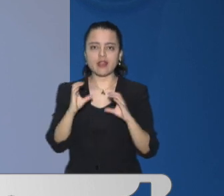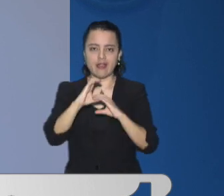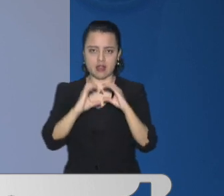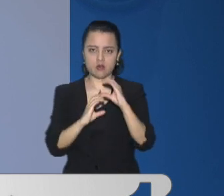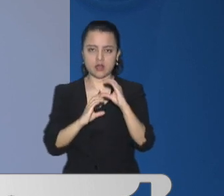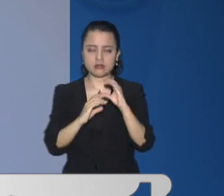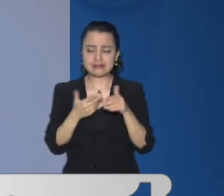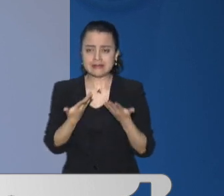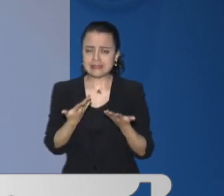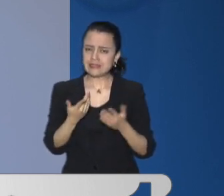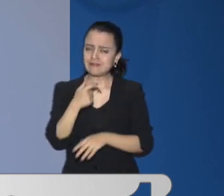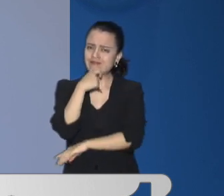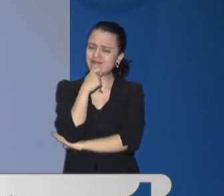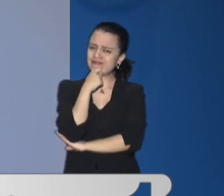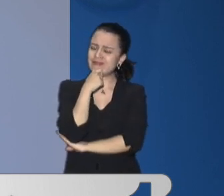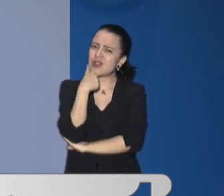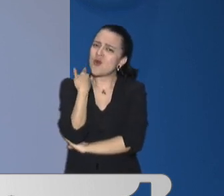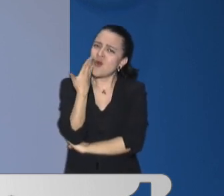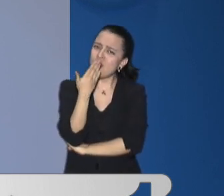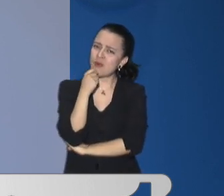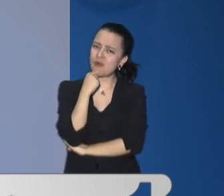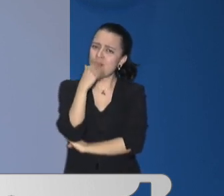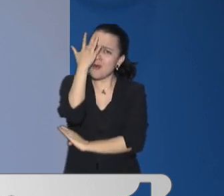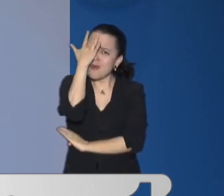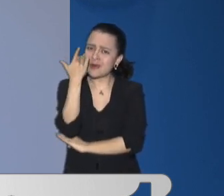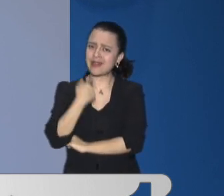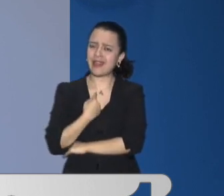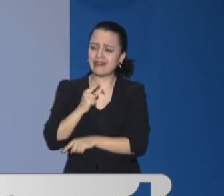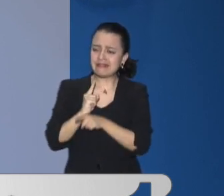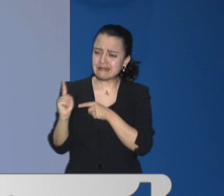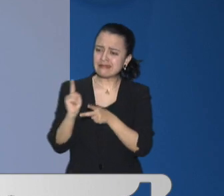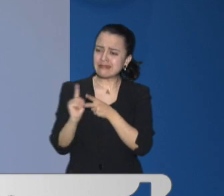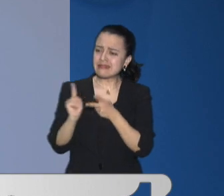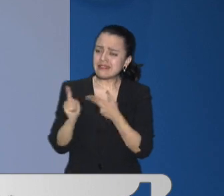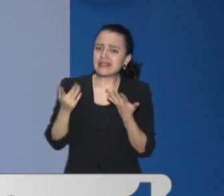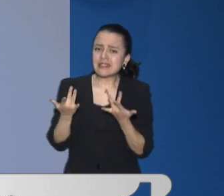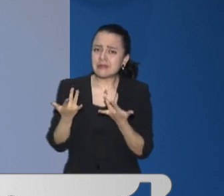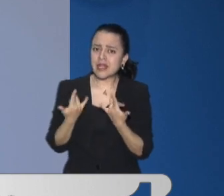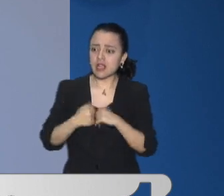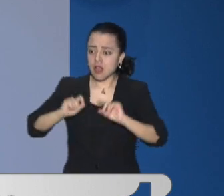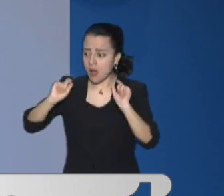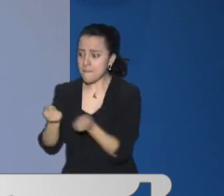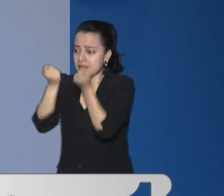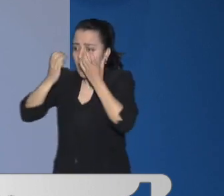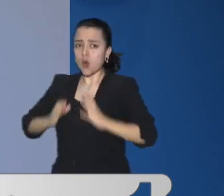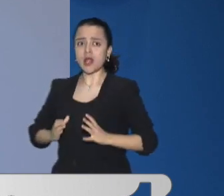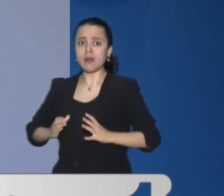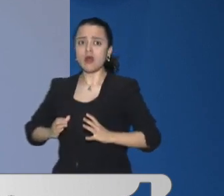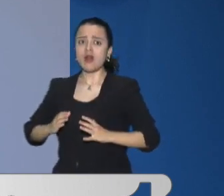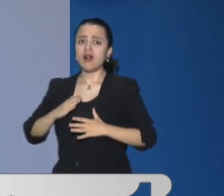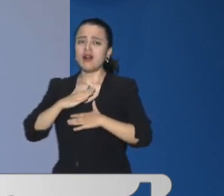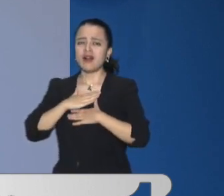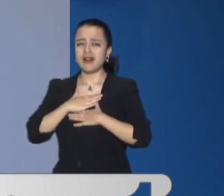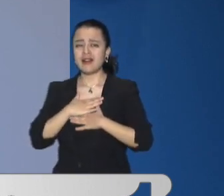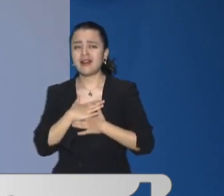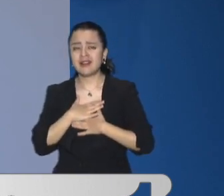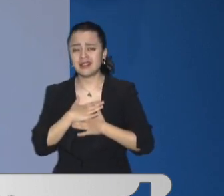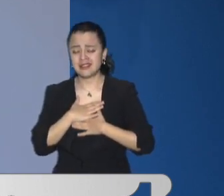semanas de incertidumbre, de no saber nada del cuerpo de su hermano ni quiénes serían los responsables, y que finalmente ahora podrá ser